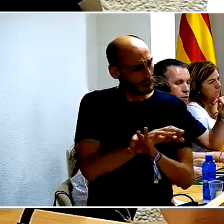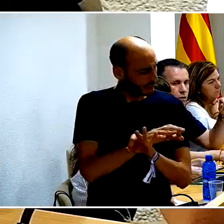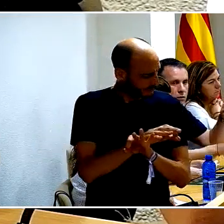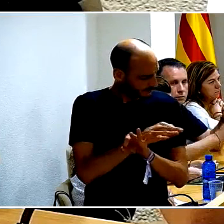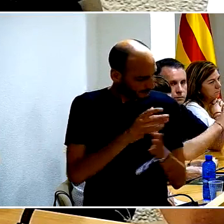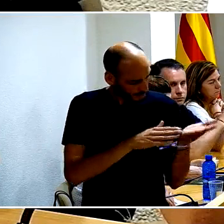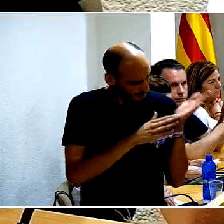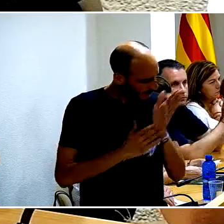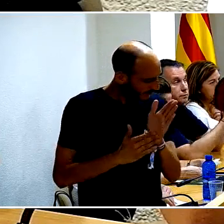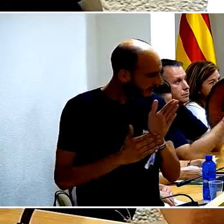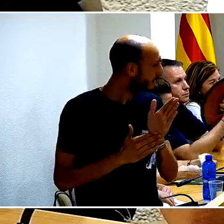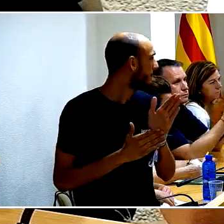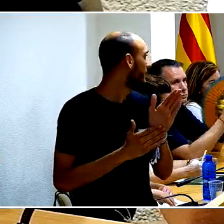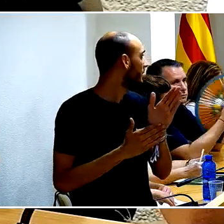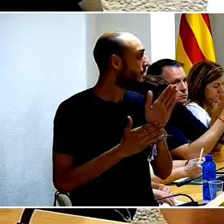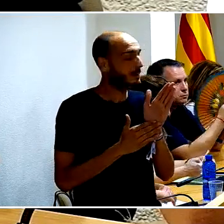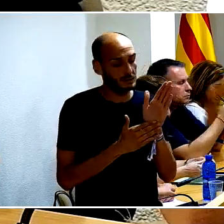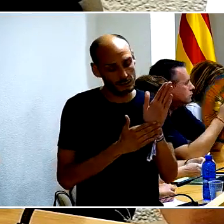partida